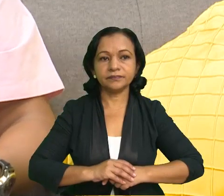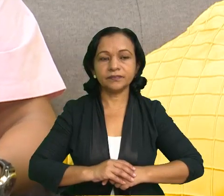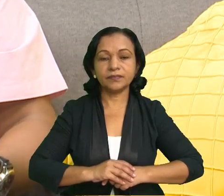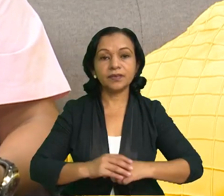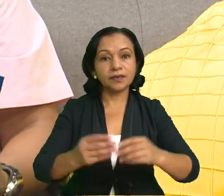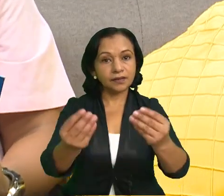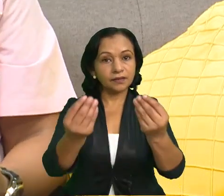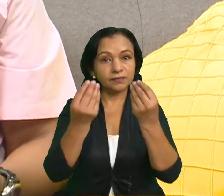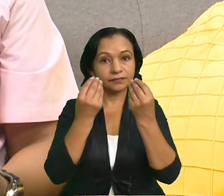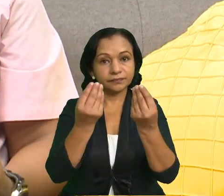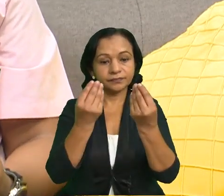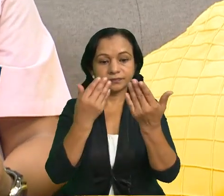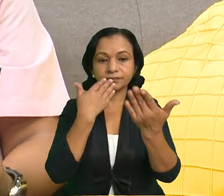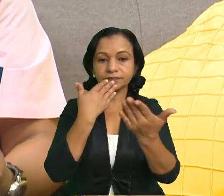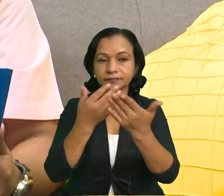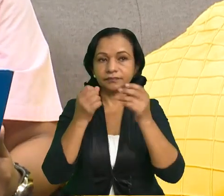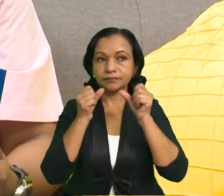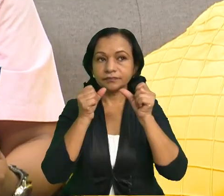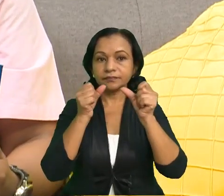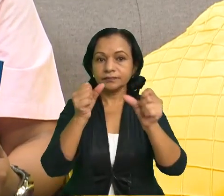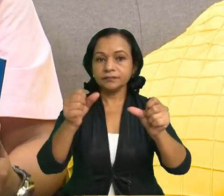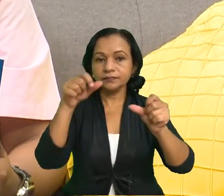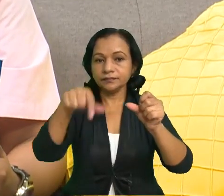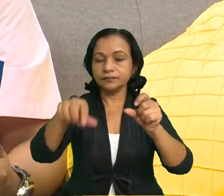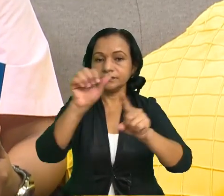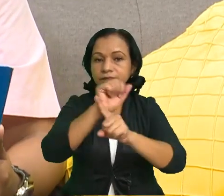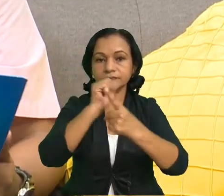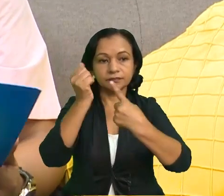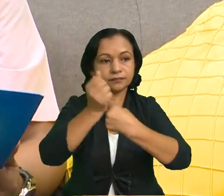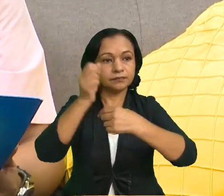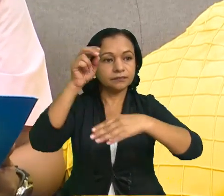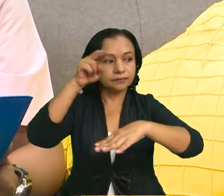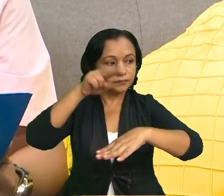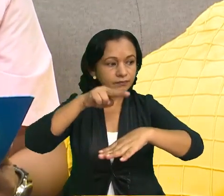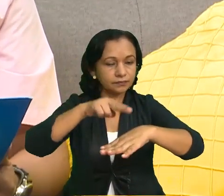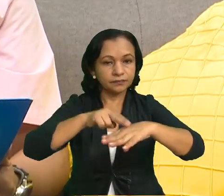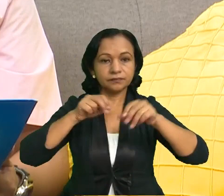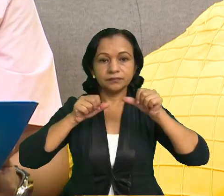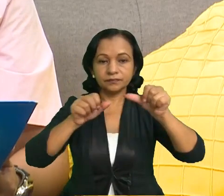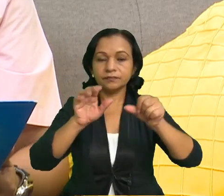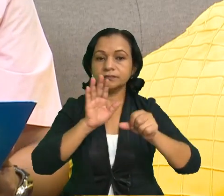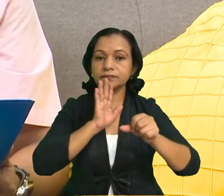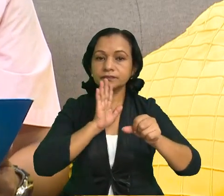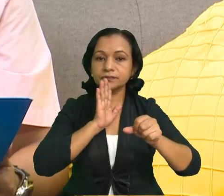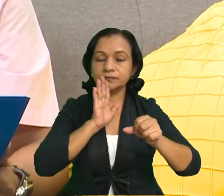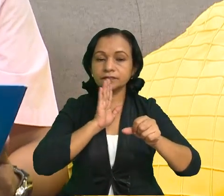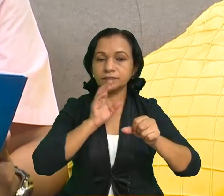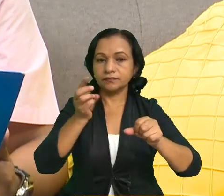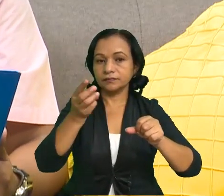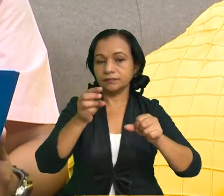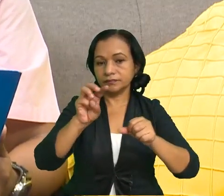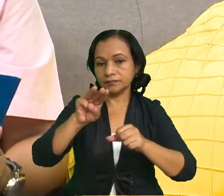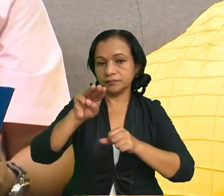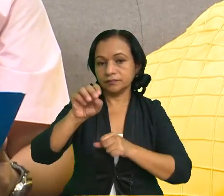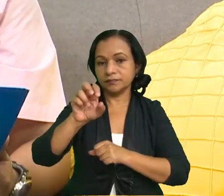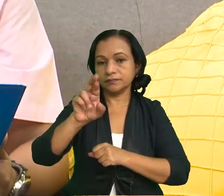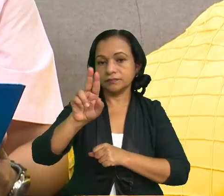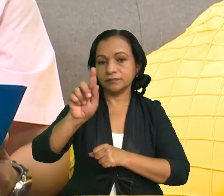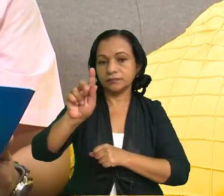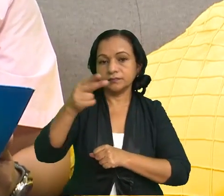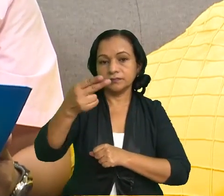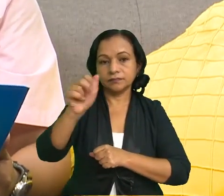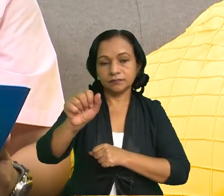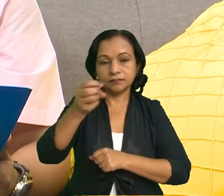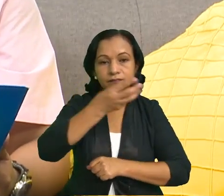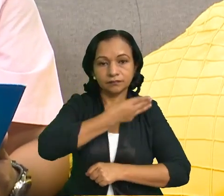muchísimas gracias por continúa acompañando en su programa desde el parlamento continuamos nuestra conversación con la compañera martha reyes ministra de